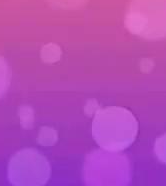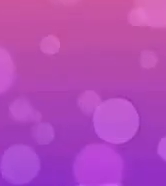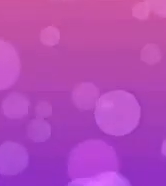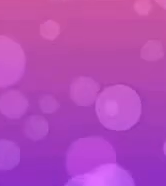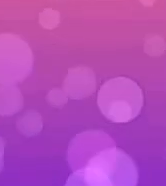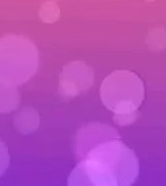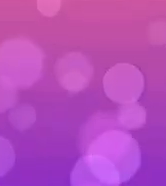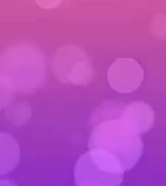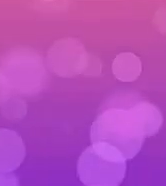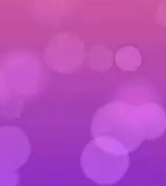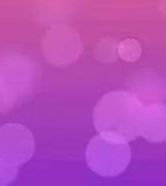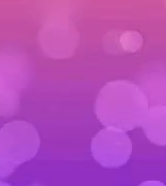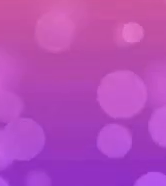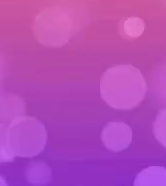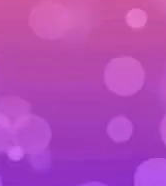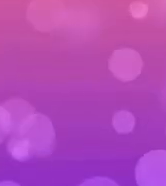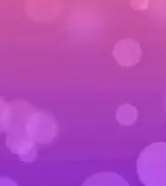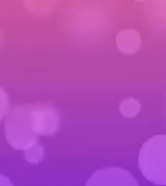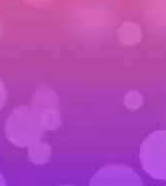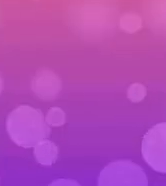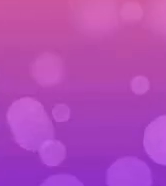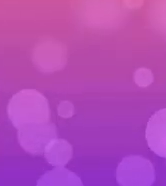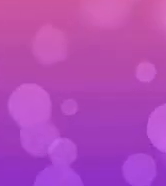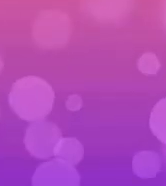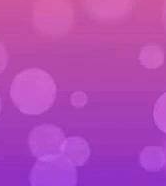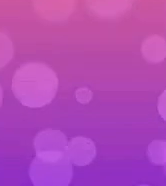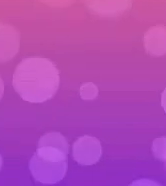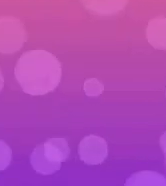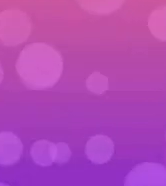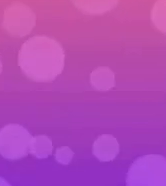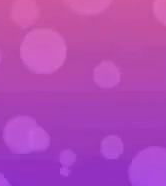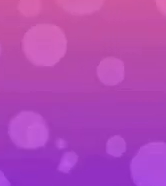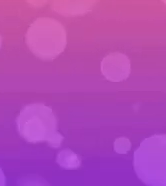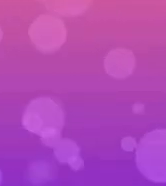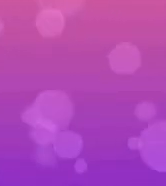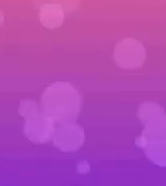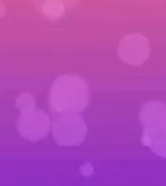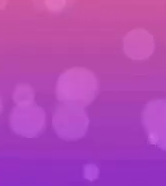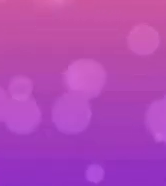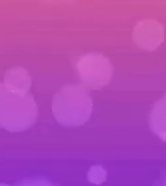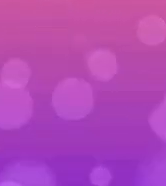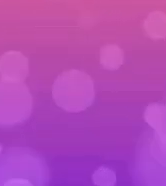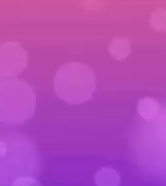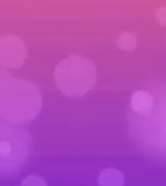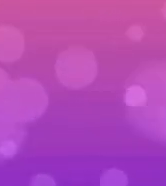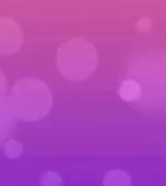¡Ay, qué bonito! Yo me gané la Loto. Nos vemos en el próximo sorteo Loto.